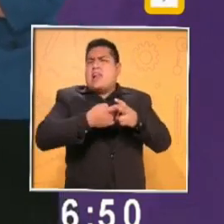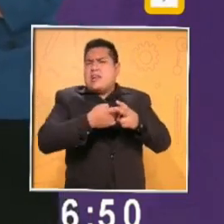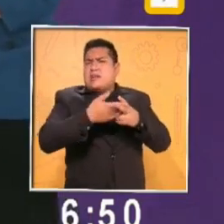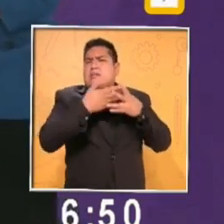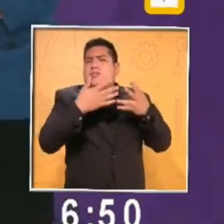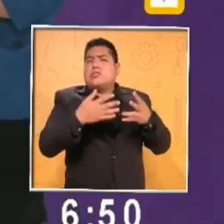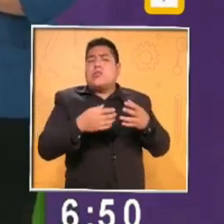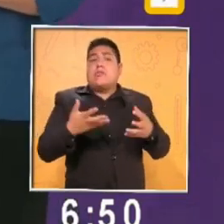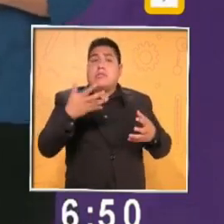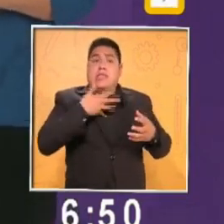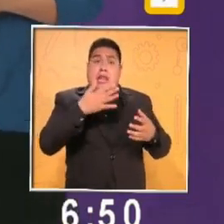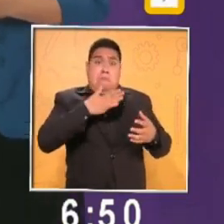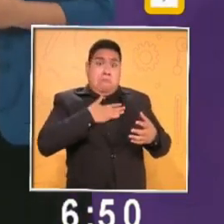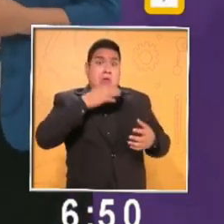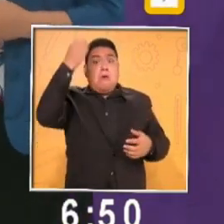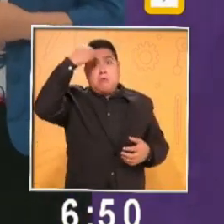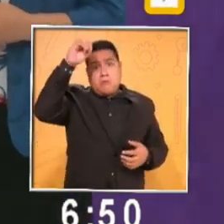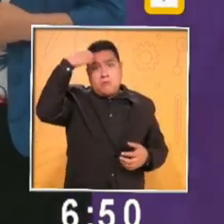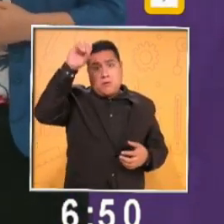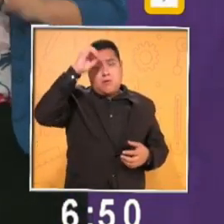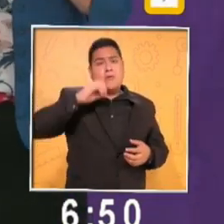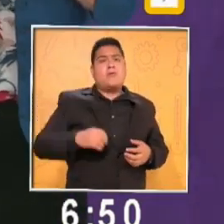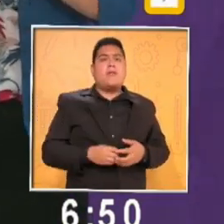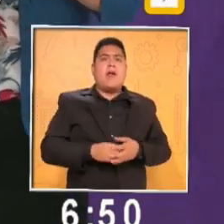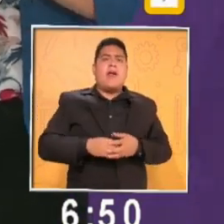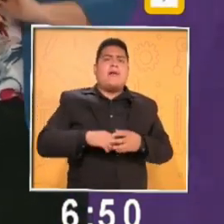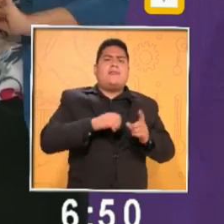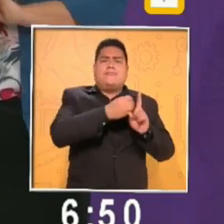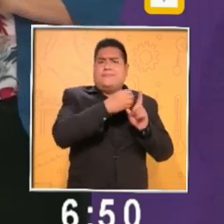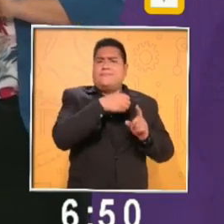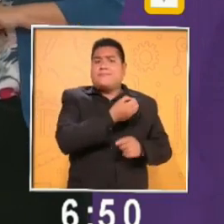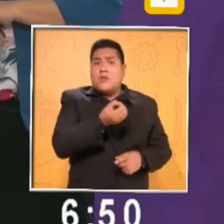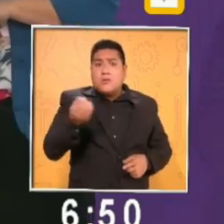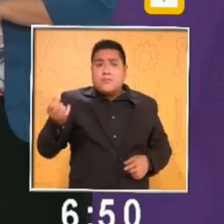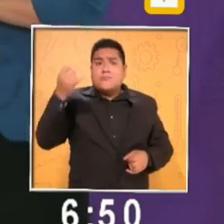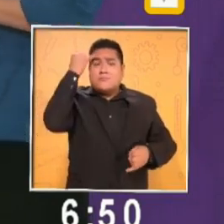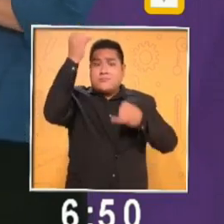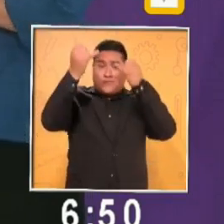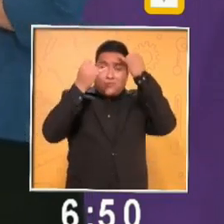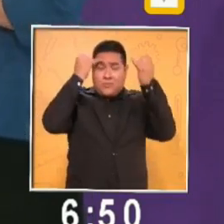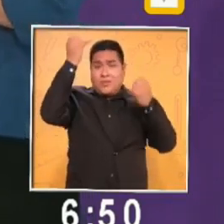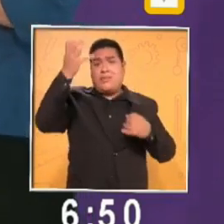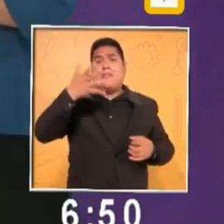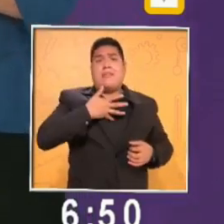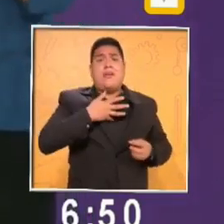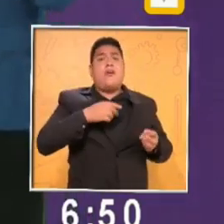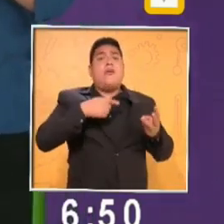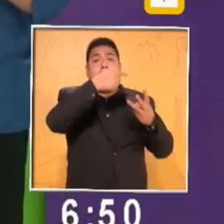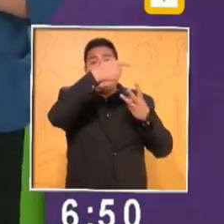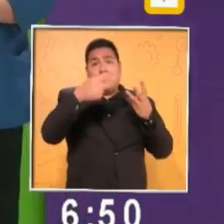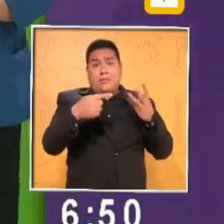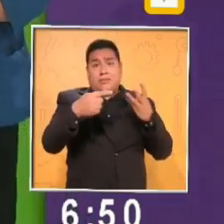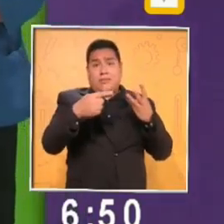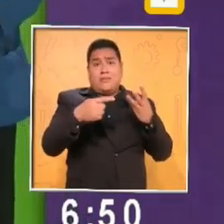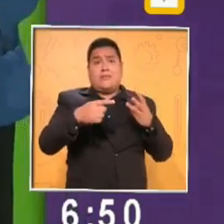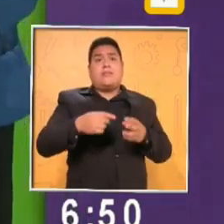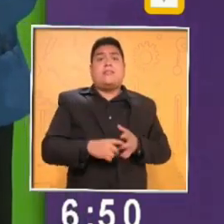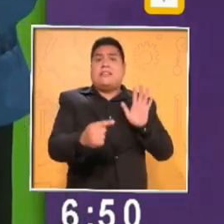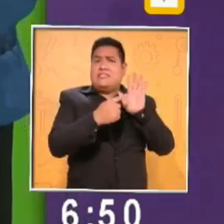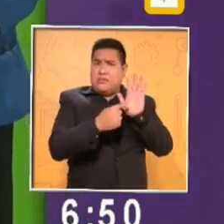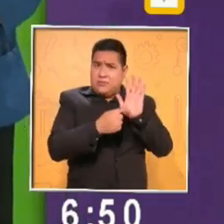opinión. En mi organizador de ideas tengo por lo menos tres argumentos. ¿Debo investigar